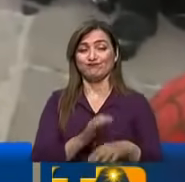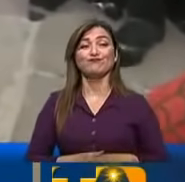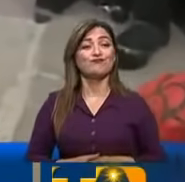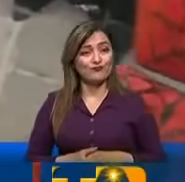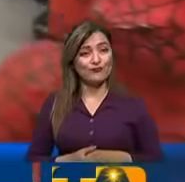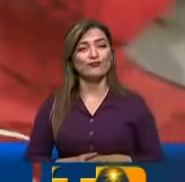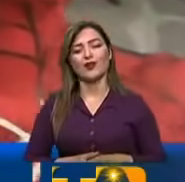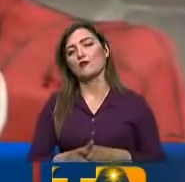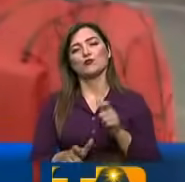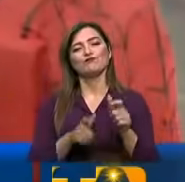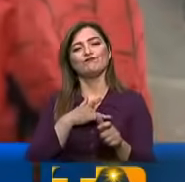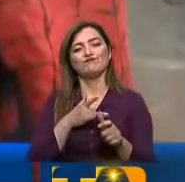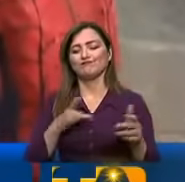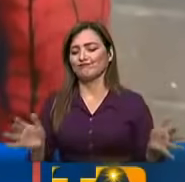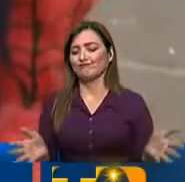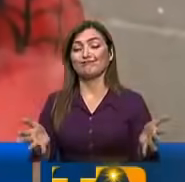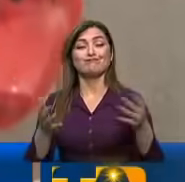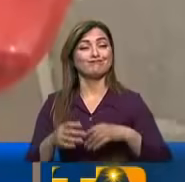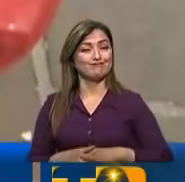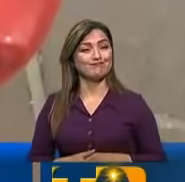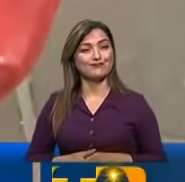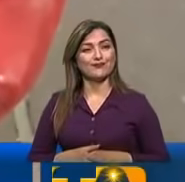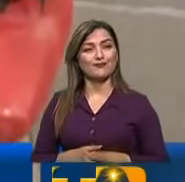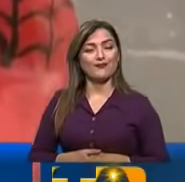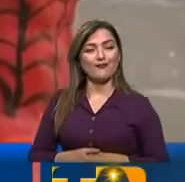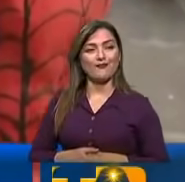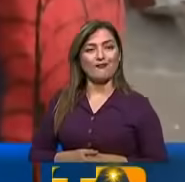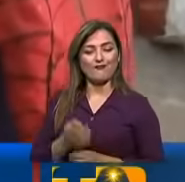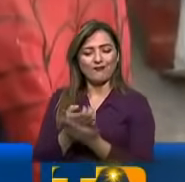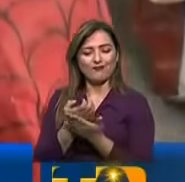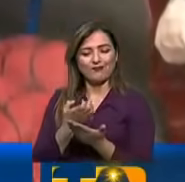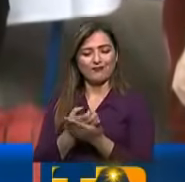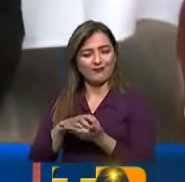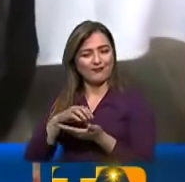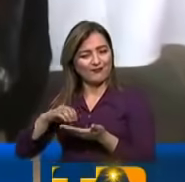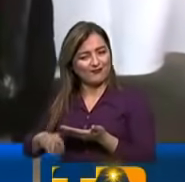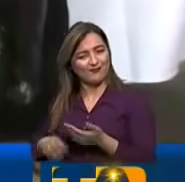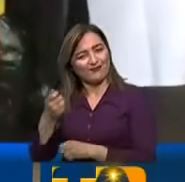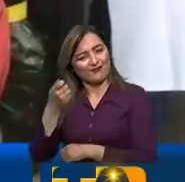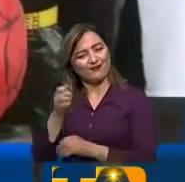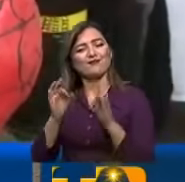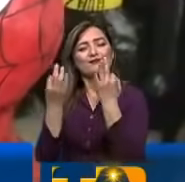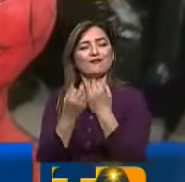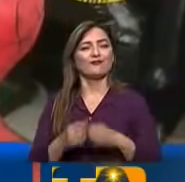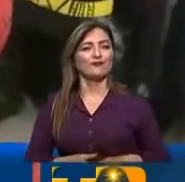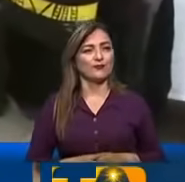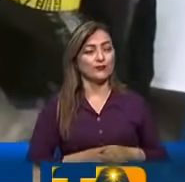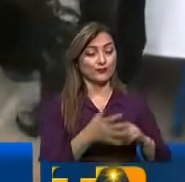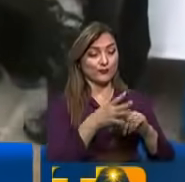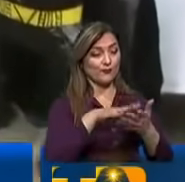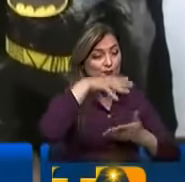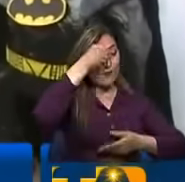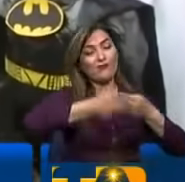las personas se motiven para poder así generar ingresos para sus familias. Perfecto, pero como les comentaba, esto es parte de una feria